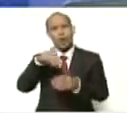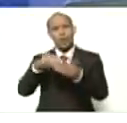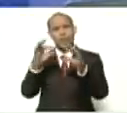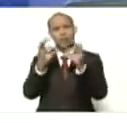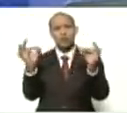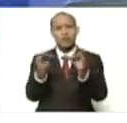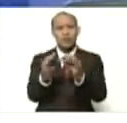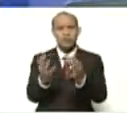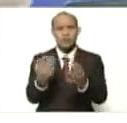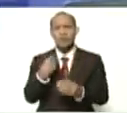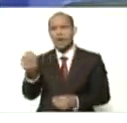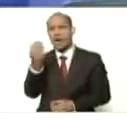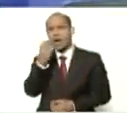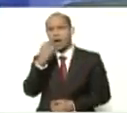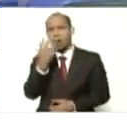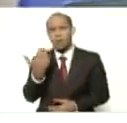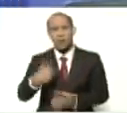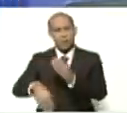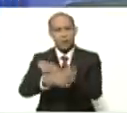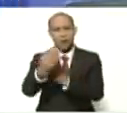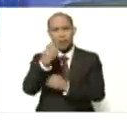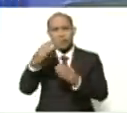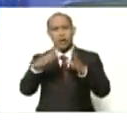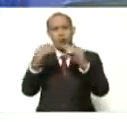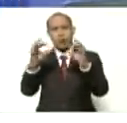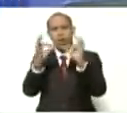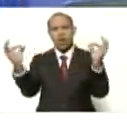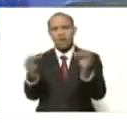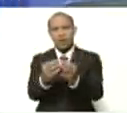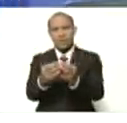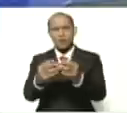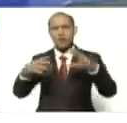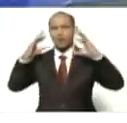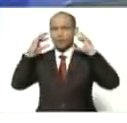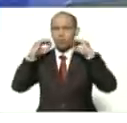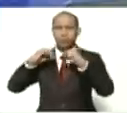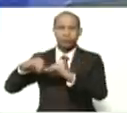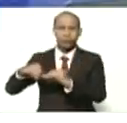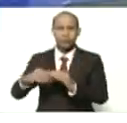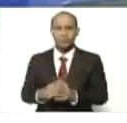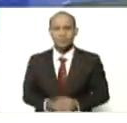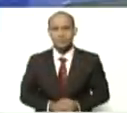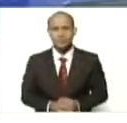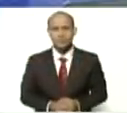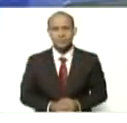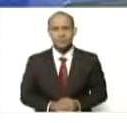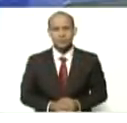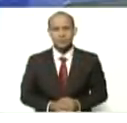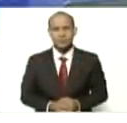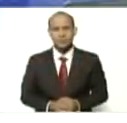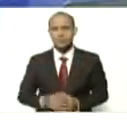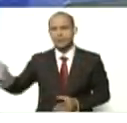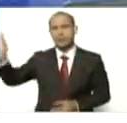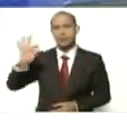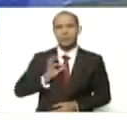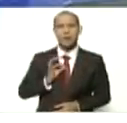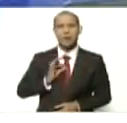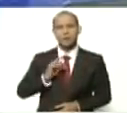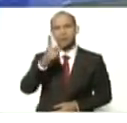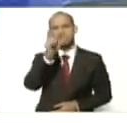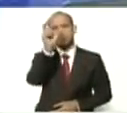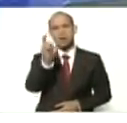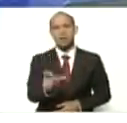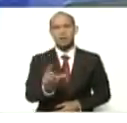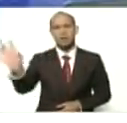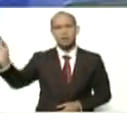vamos a comer vamos a comer toda la familia a quitarse el tapabocas pink solo uno que